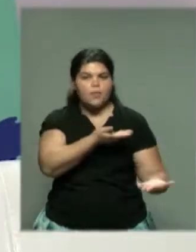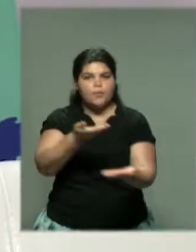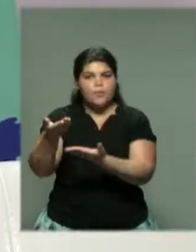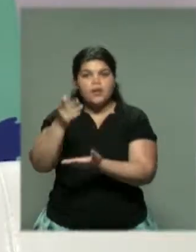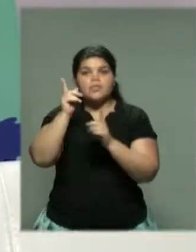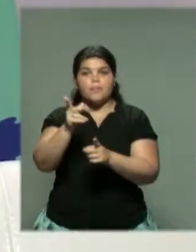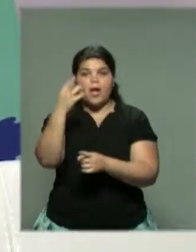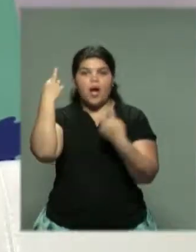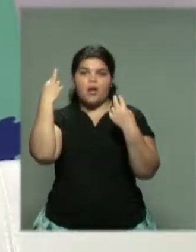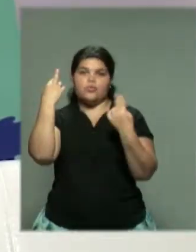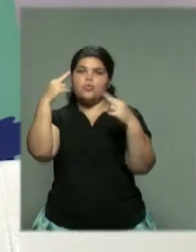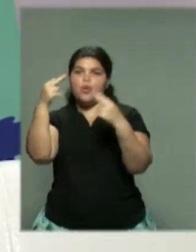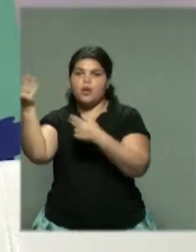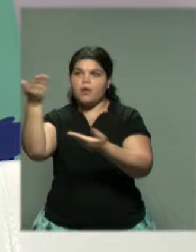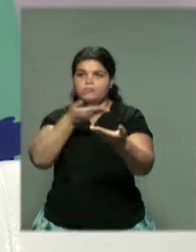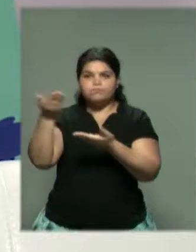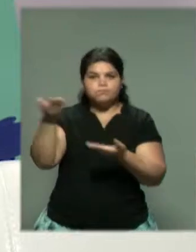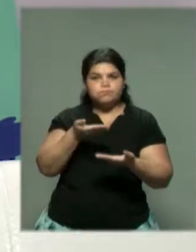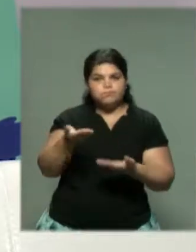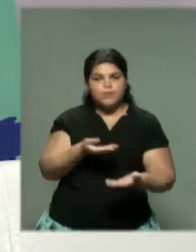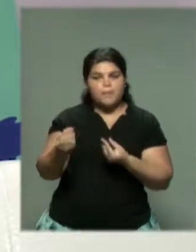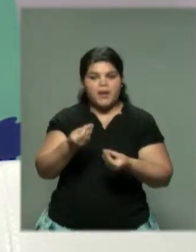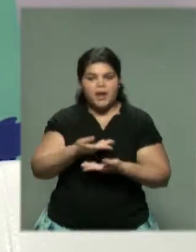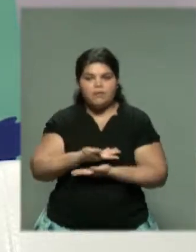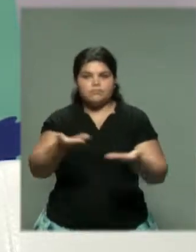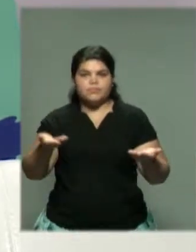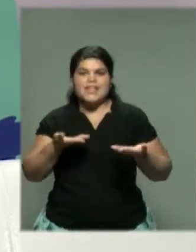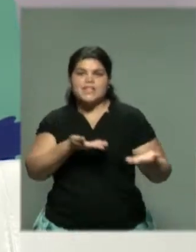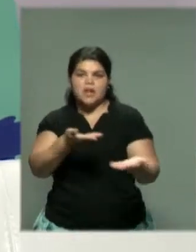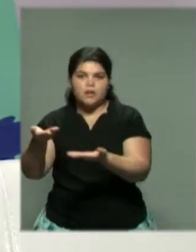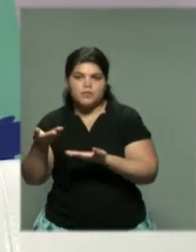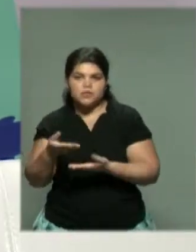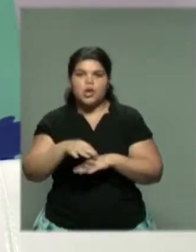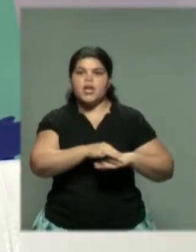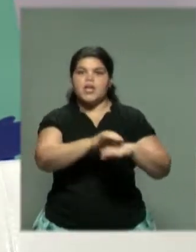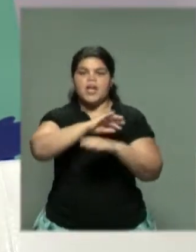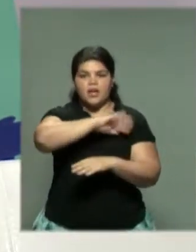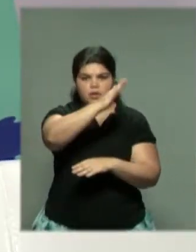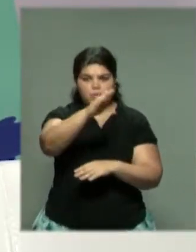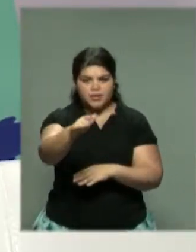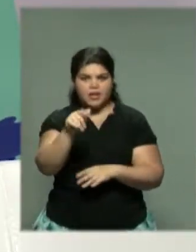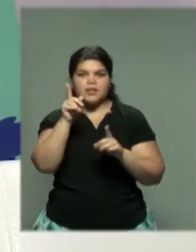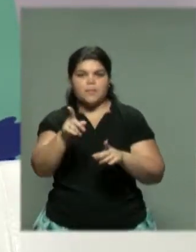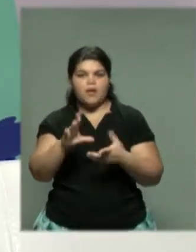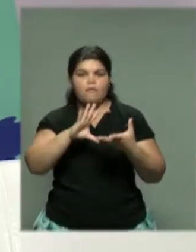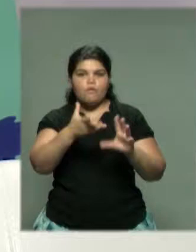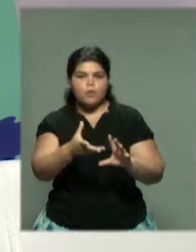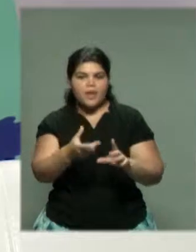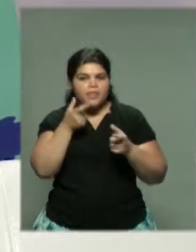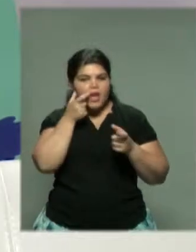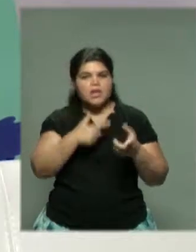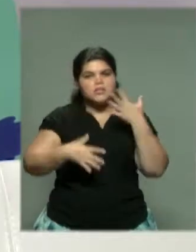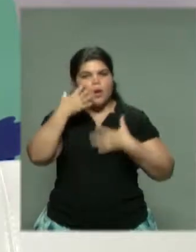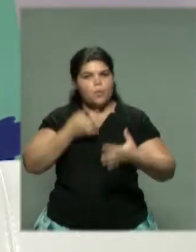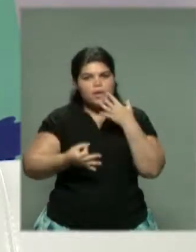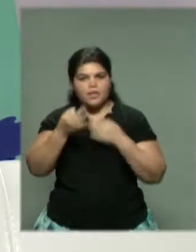turistas en la provincia para brindar todo este tipo de servicios. Guía de montaña, medidas de seguridad y habilitación van a